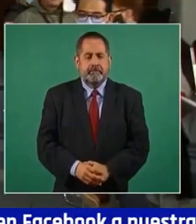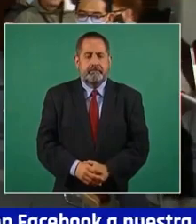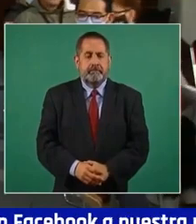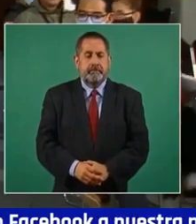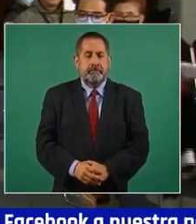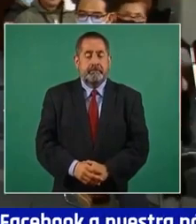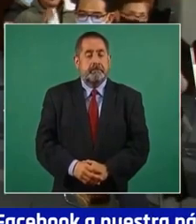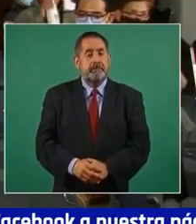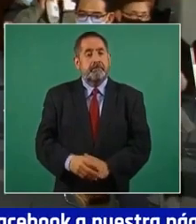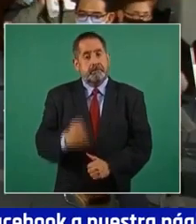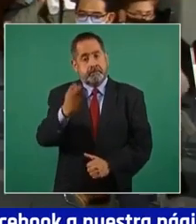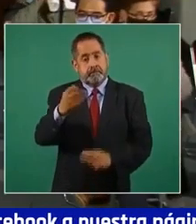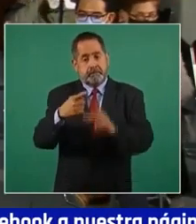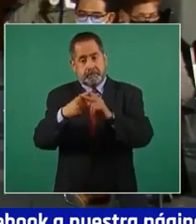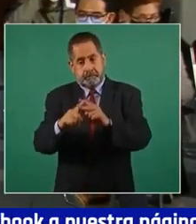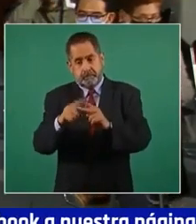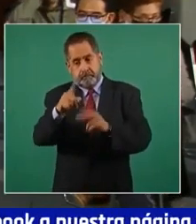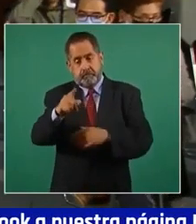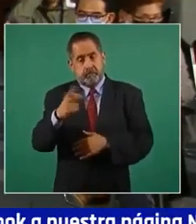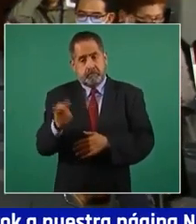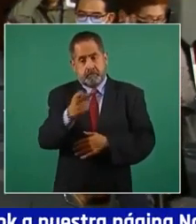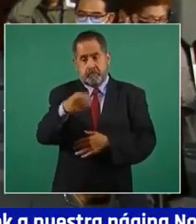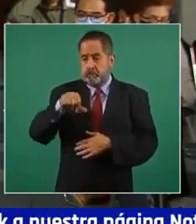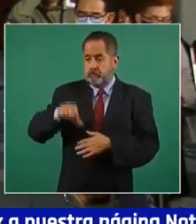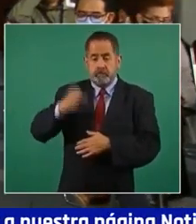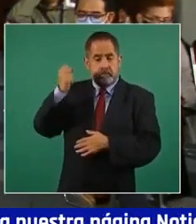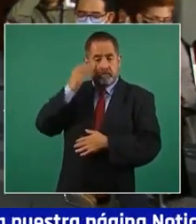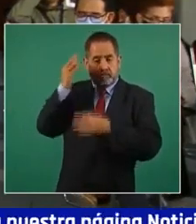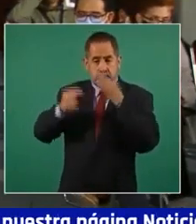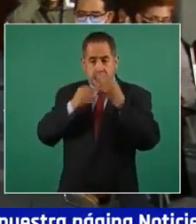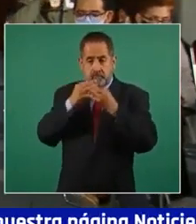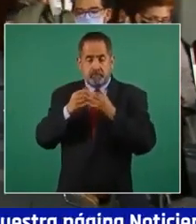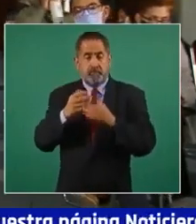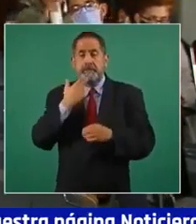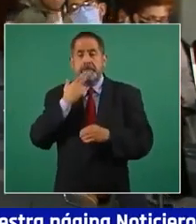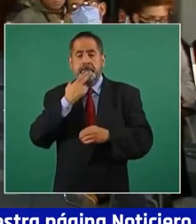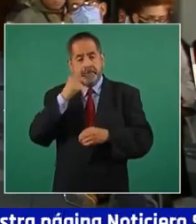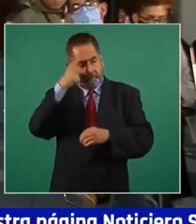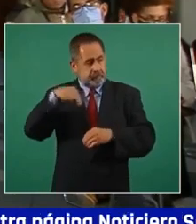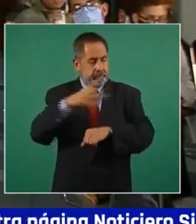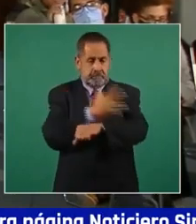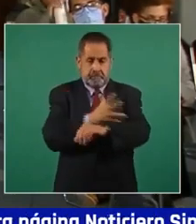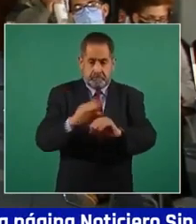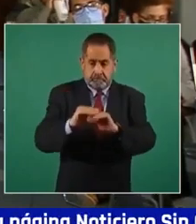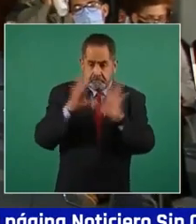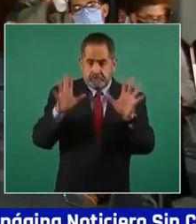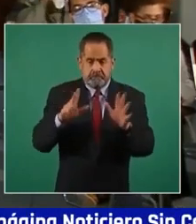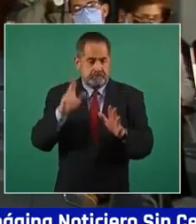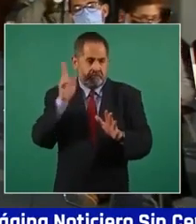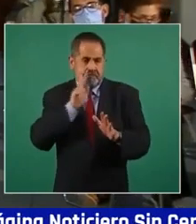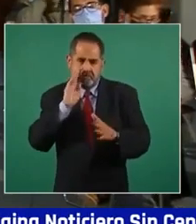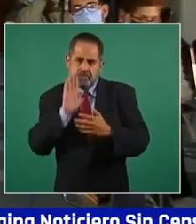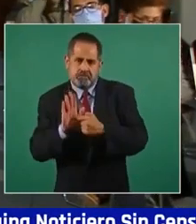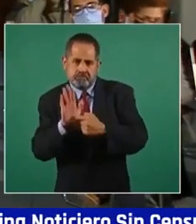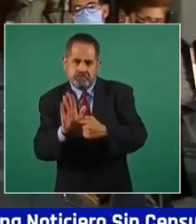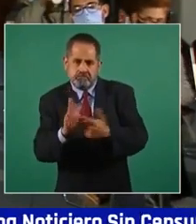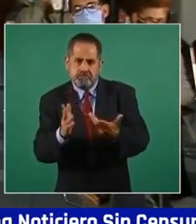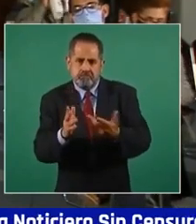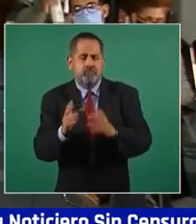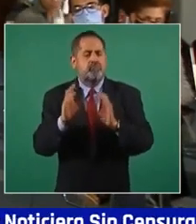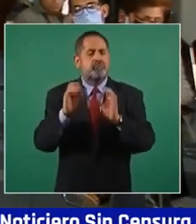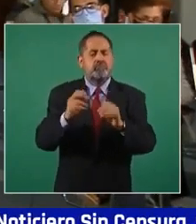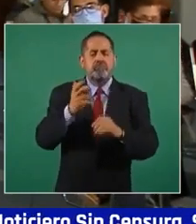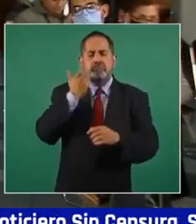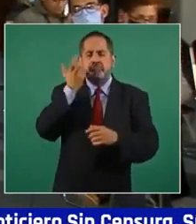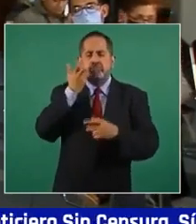Cuando comenzó su gobierno le pregunté si esta conferencia abonaría a la transparencia y rendición de cuentas o sería